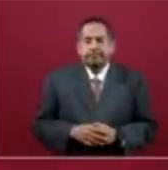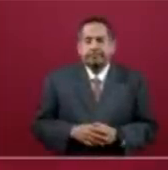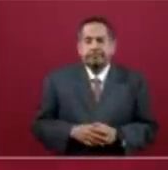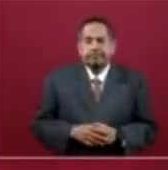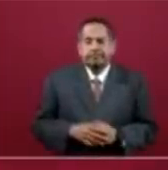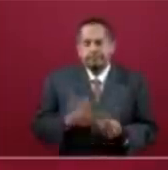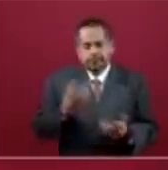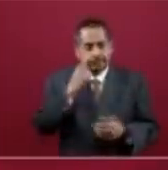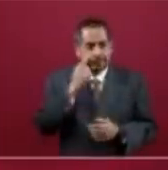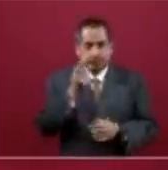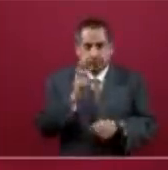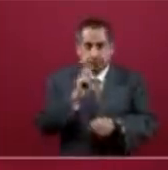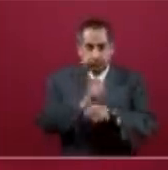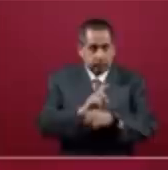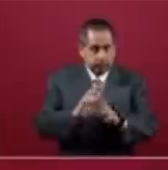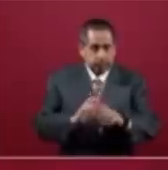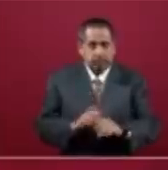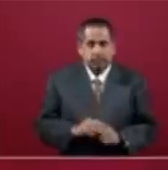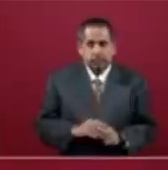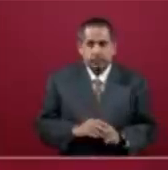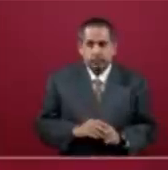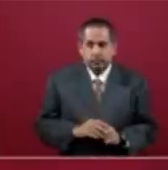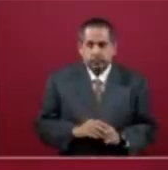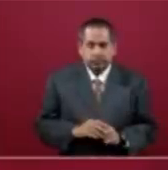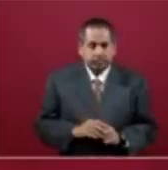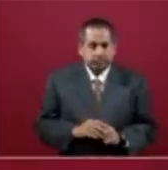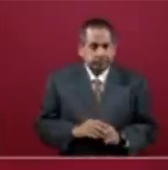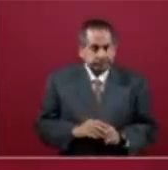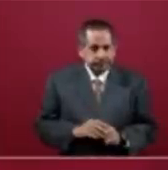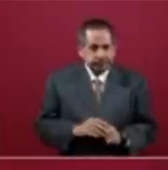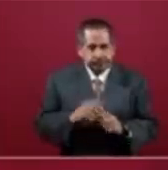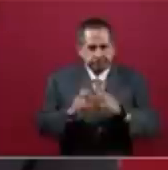Pues un día les vamos a invitar,